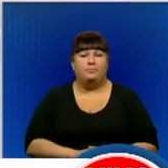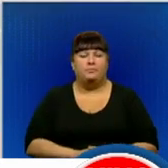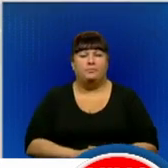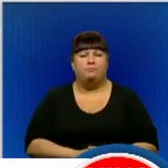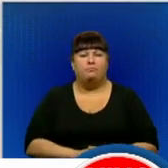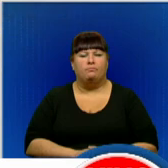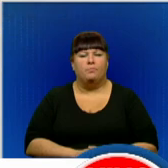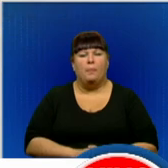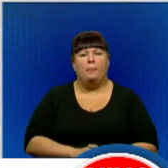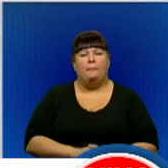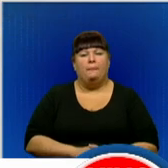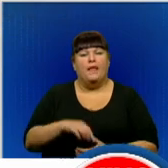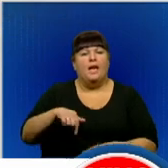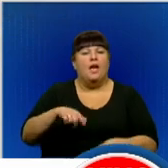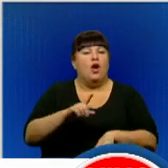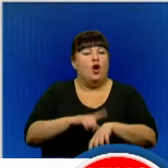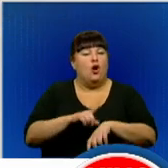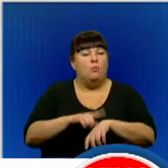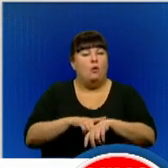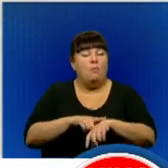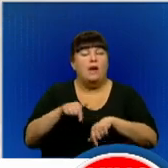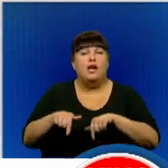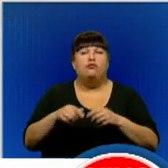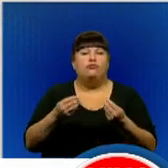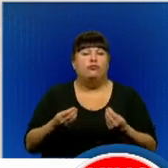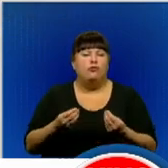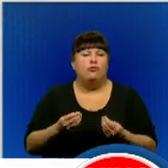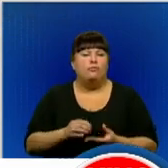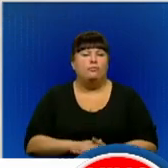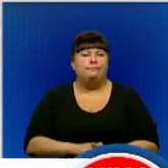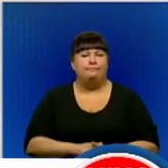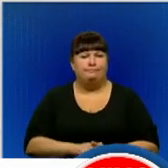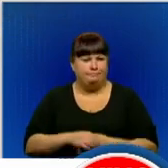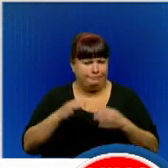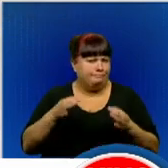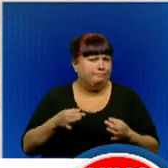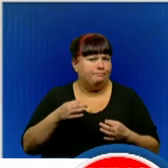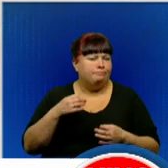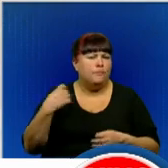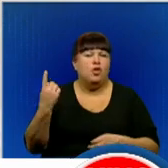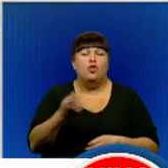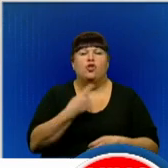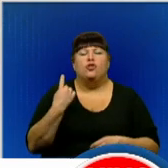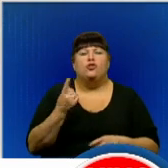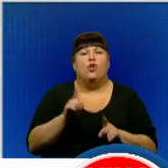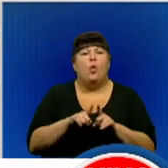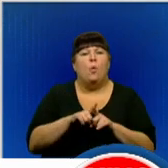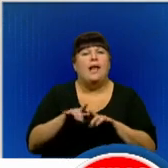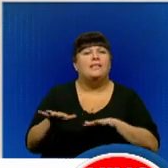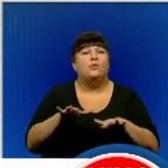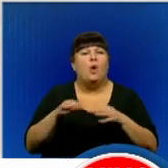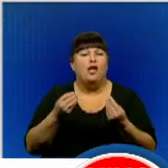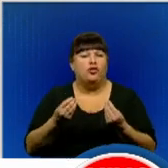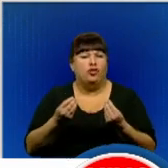estamos en un momento en el que evidentemente vivimos en el contexto